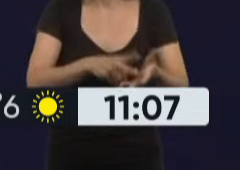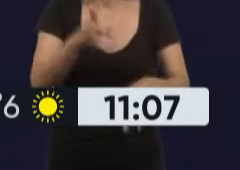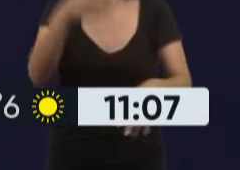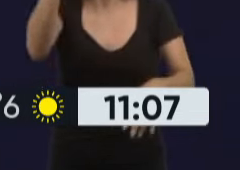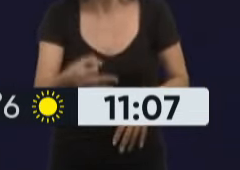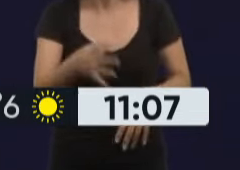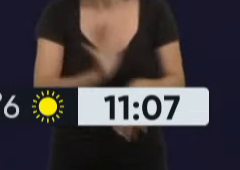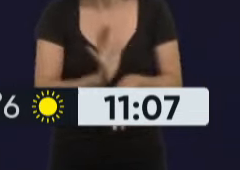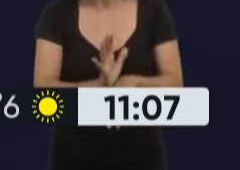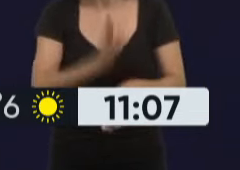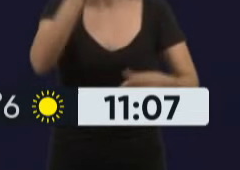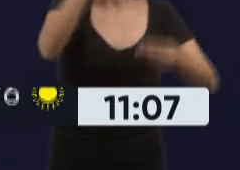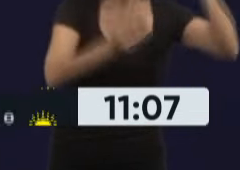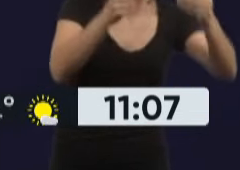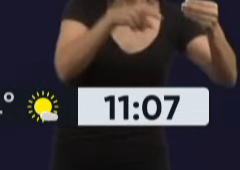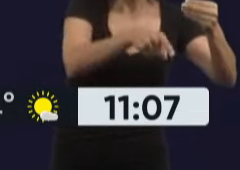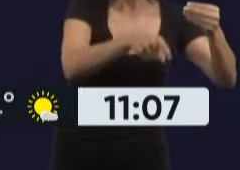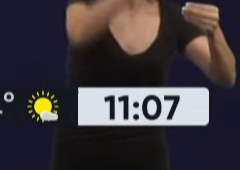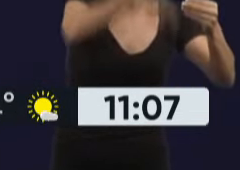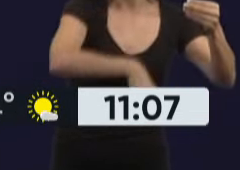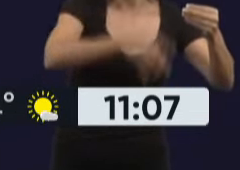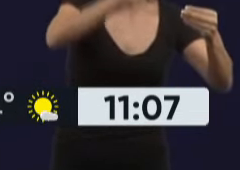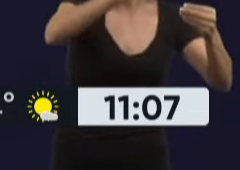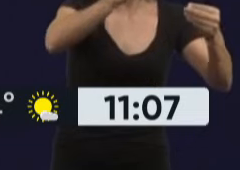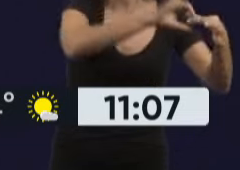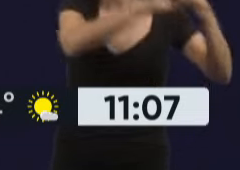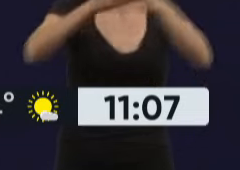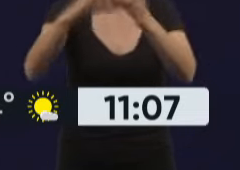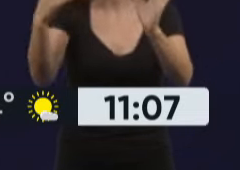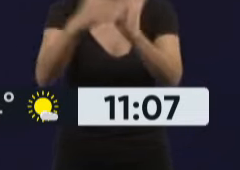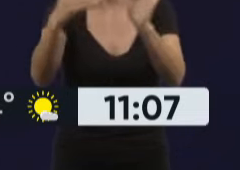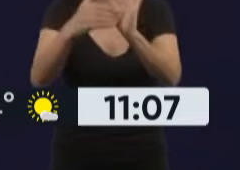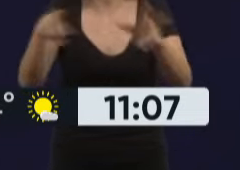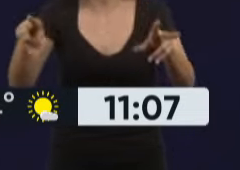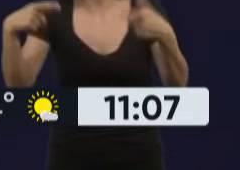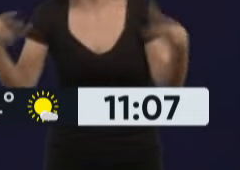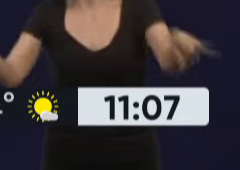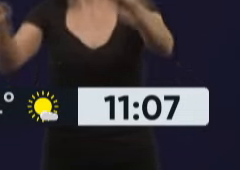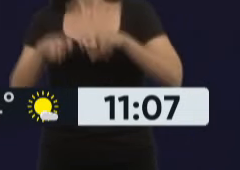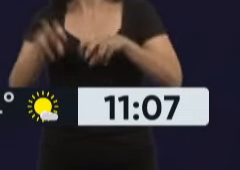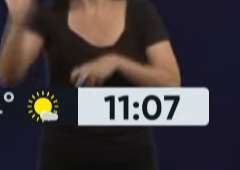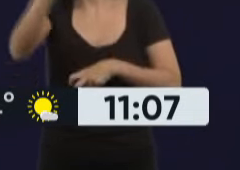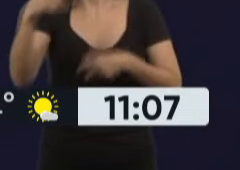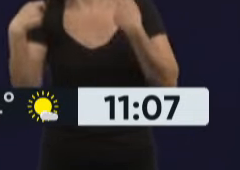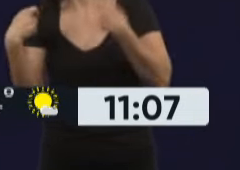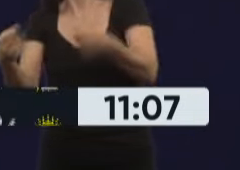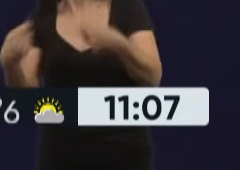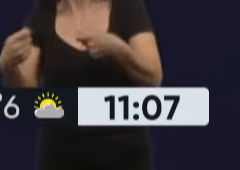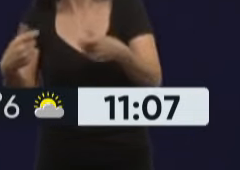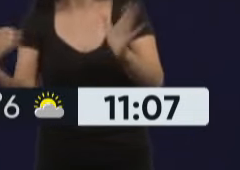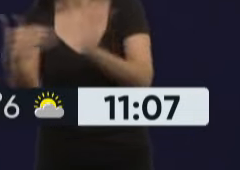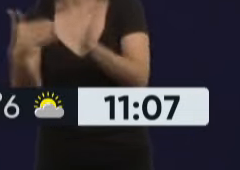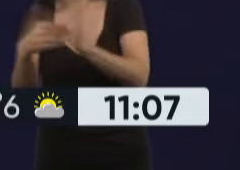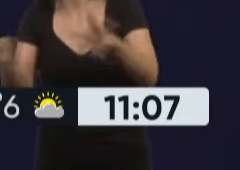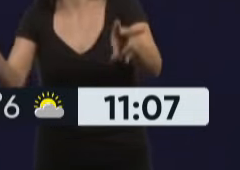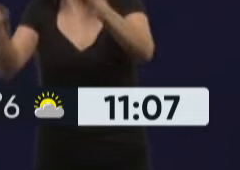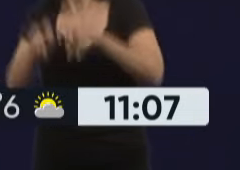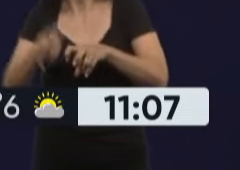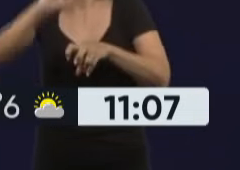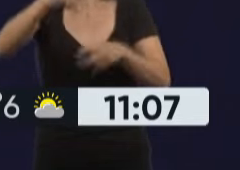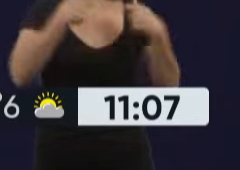ser un presupuesto donde los gastos van a estar anclados a los ingresos y